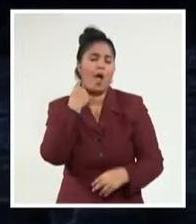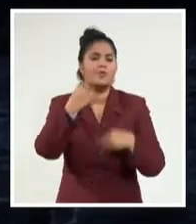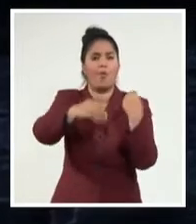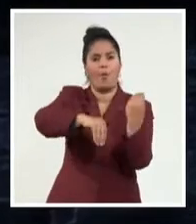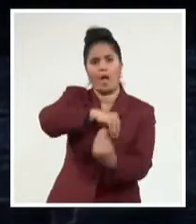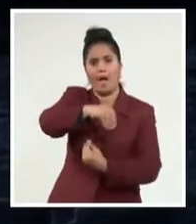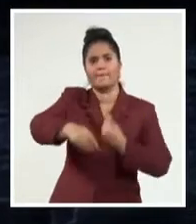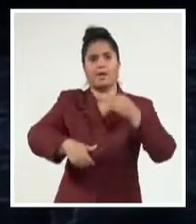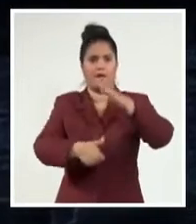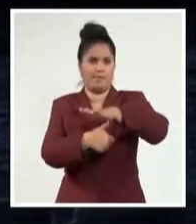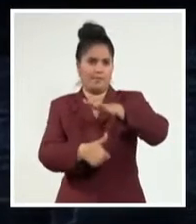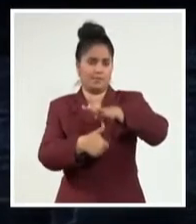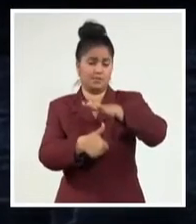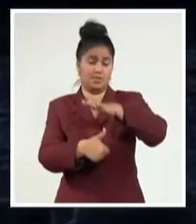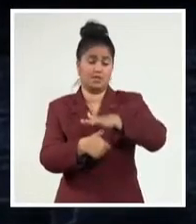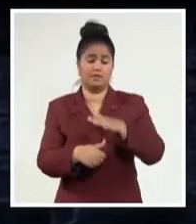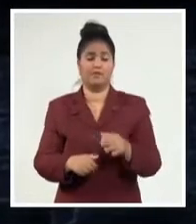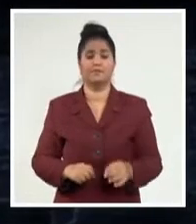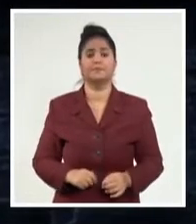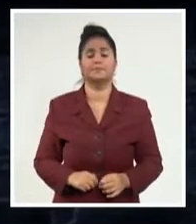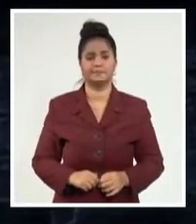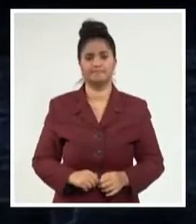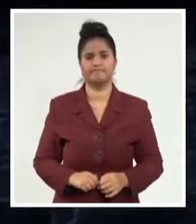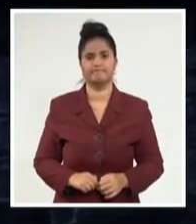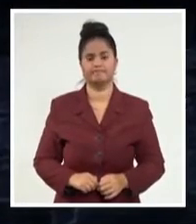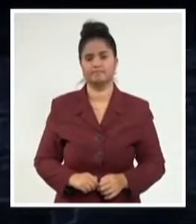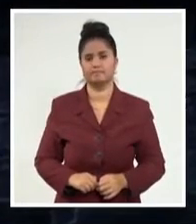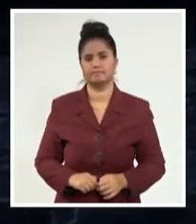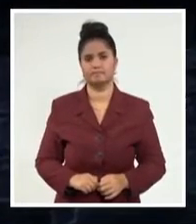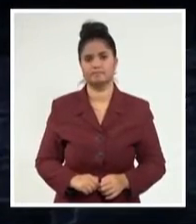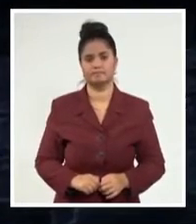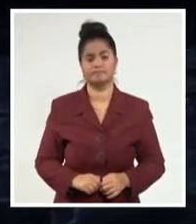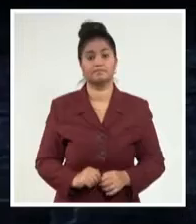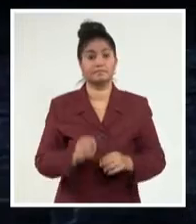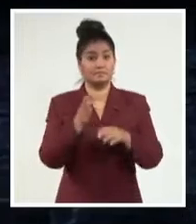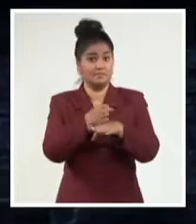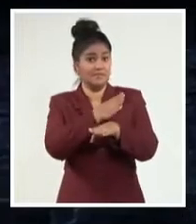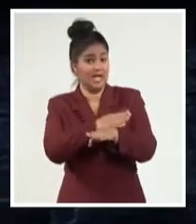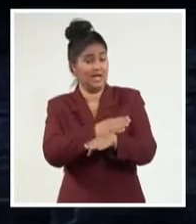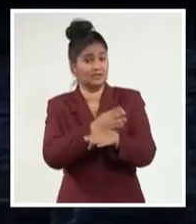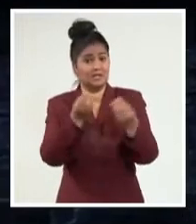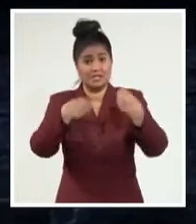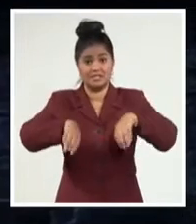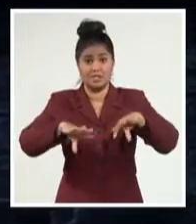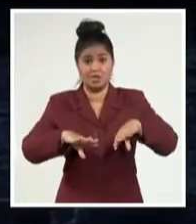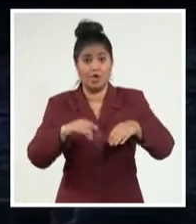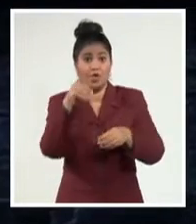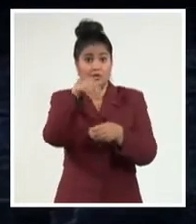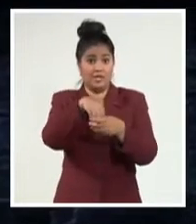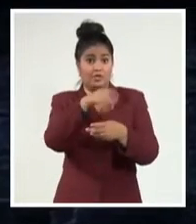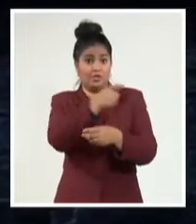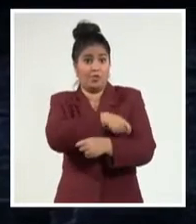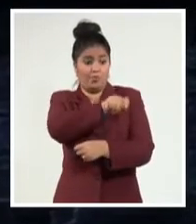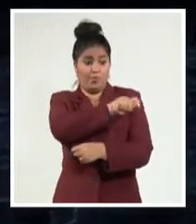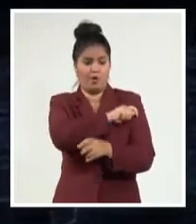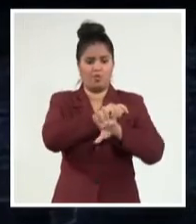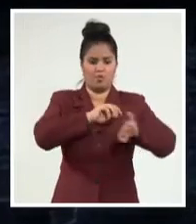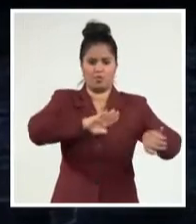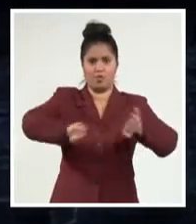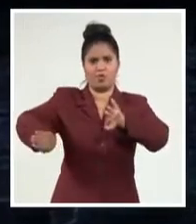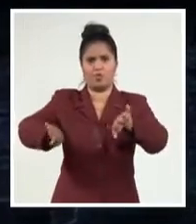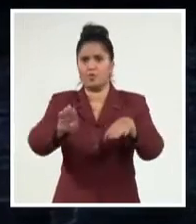años post-dictadura de ingobernabilidad. Y antes de eso, el fujimorismo con todas las heridas que le dejó al país. En resumen,